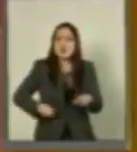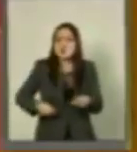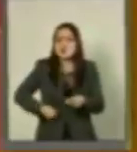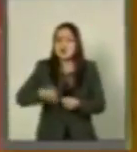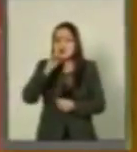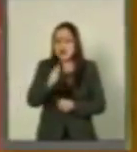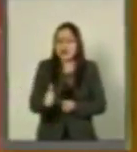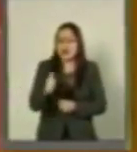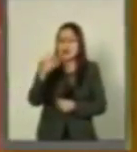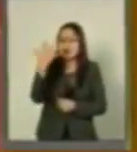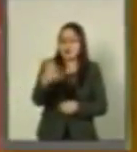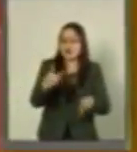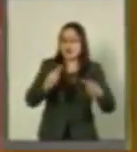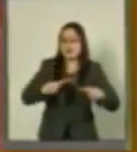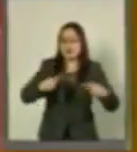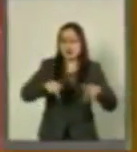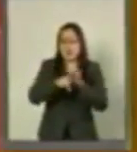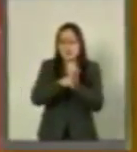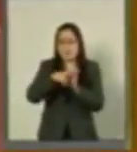10 periodistas